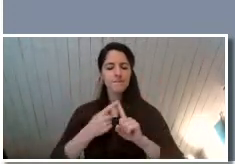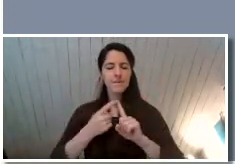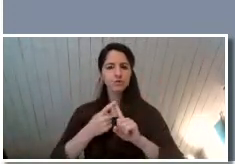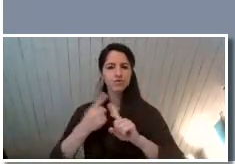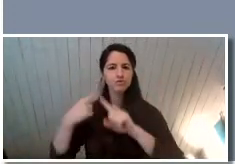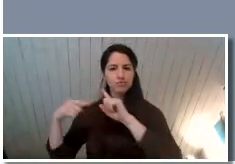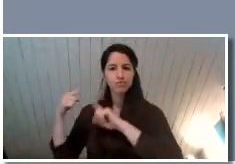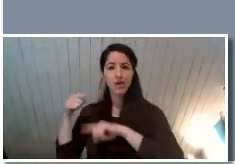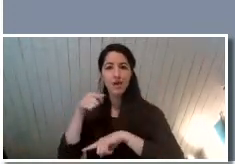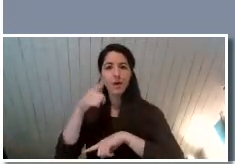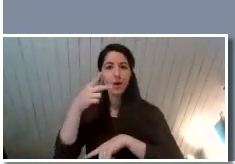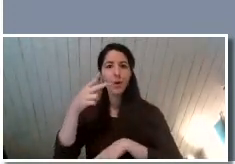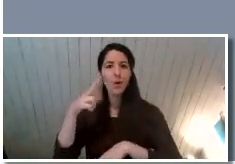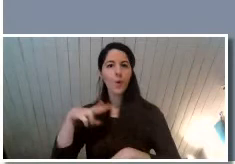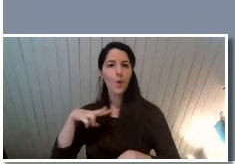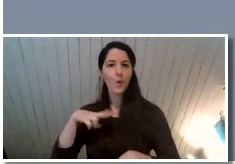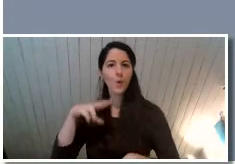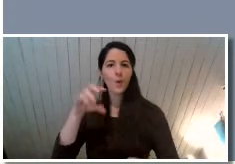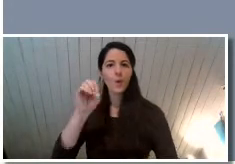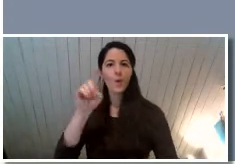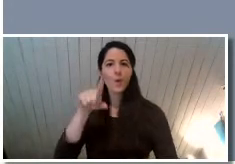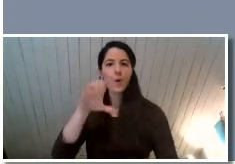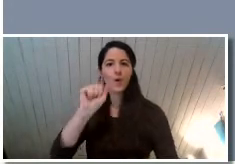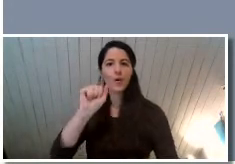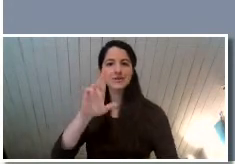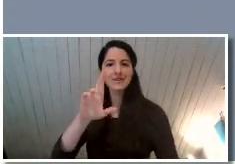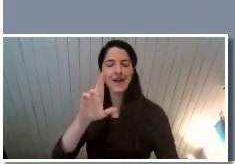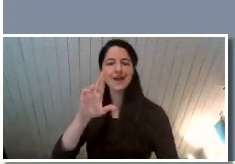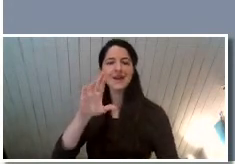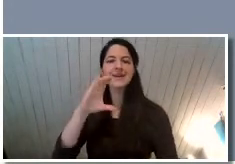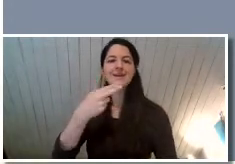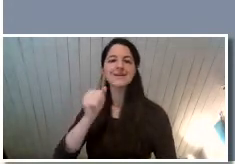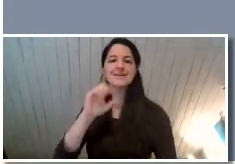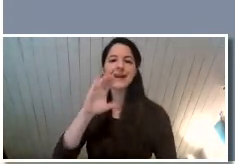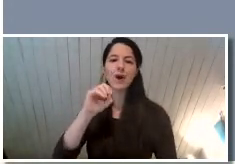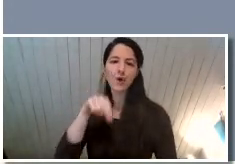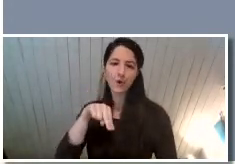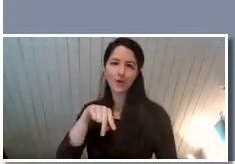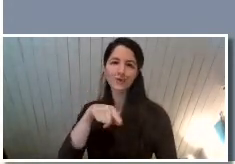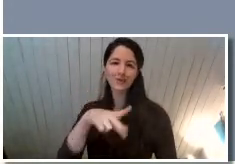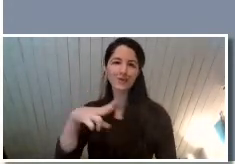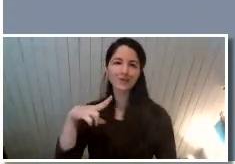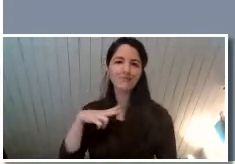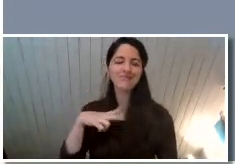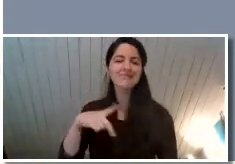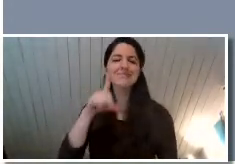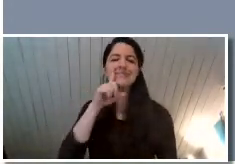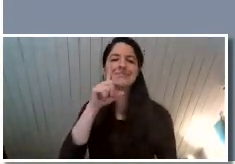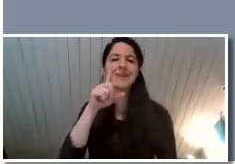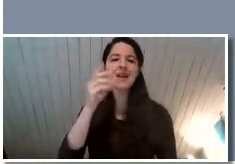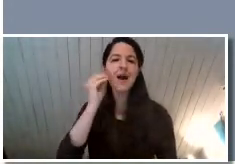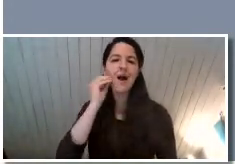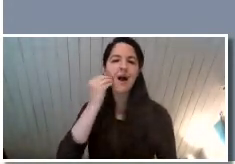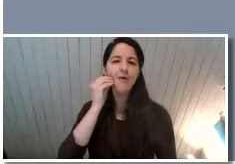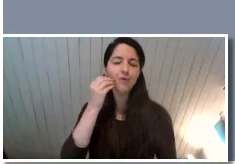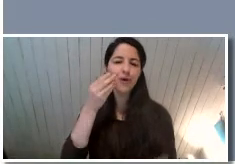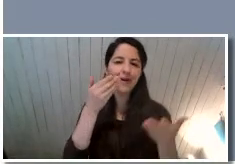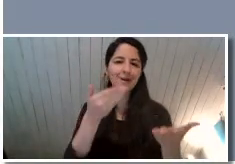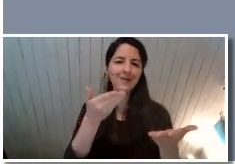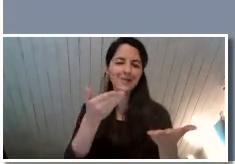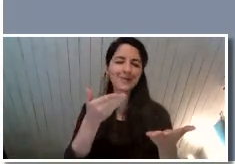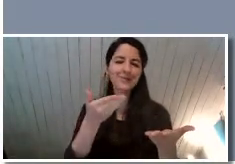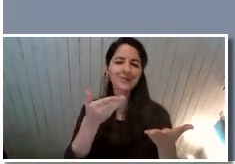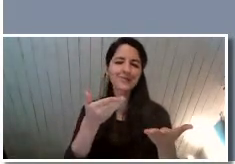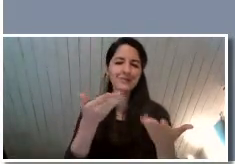llama Óscar Chacón Fernández. Don Óscar era mi abuelo, y digo porque ya tiene algunos años de